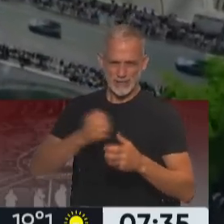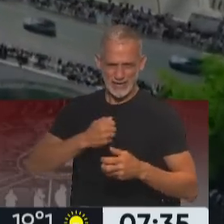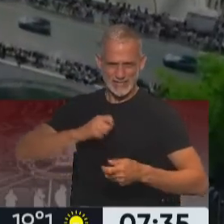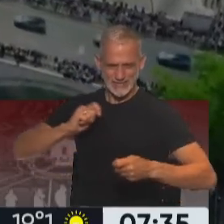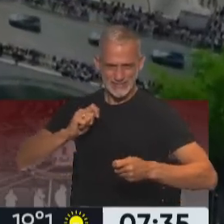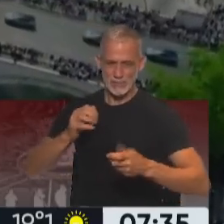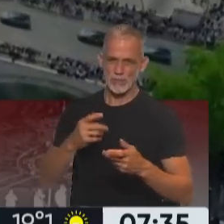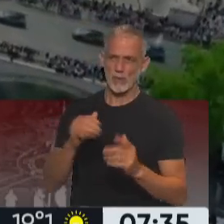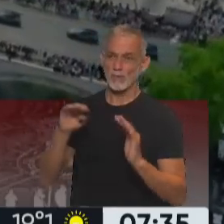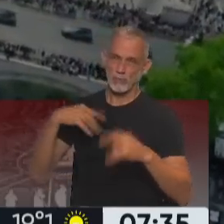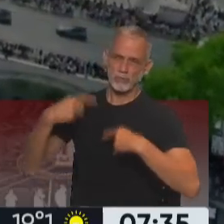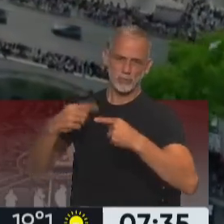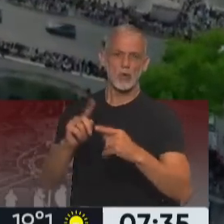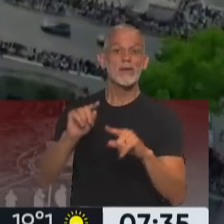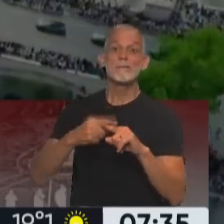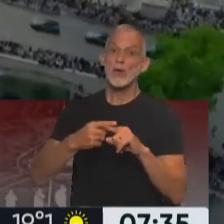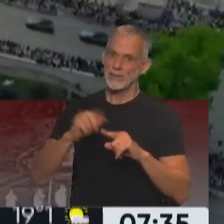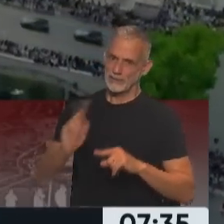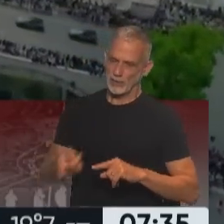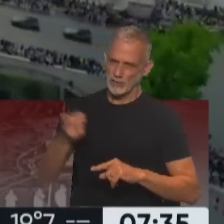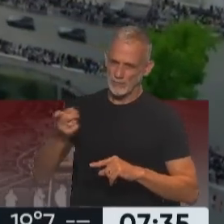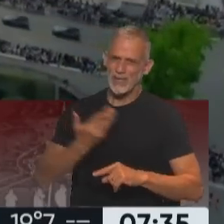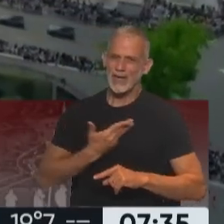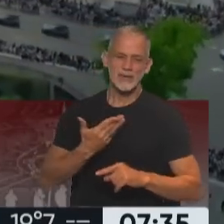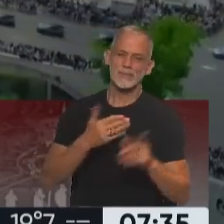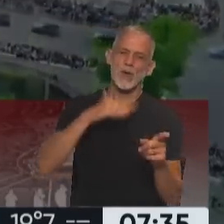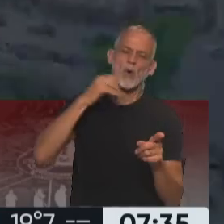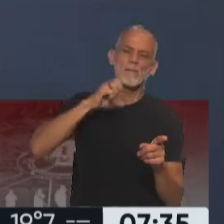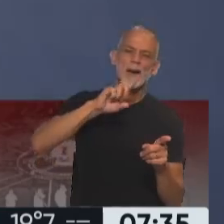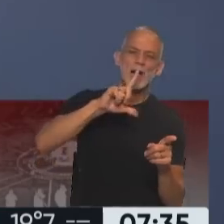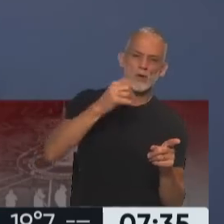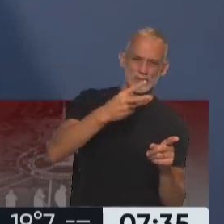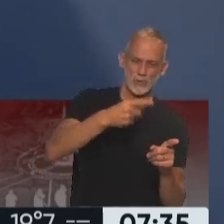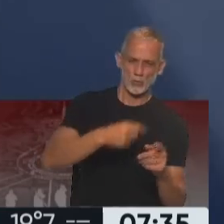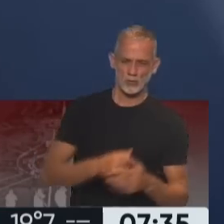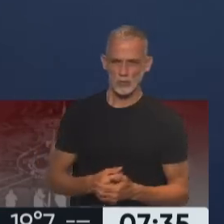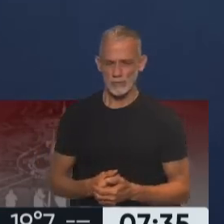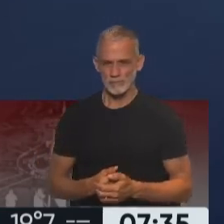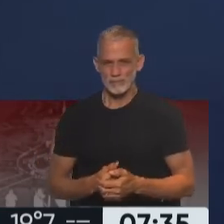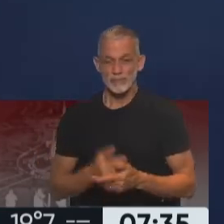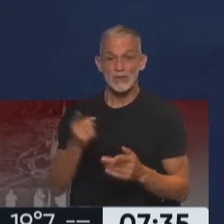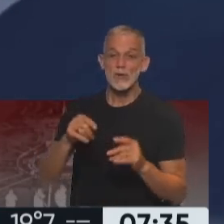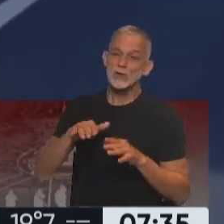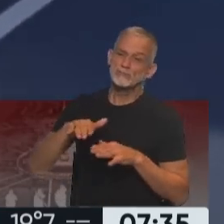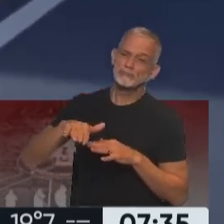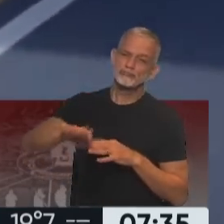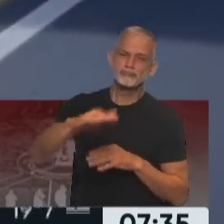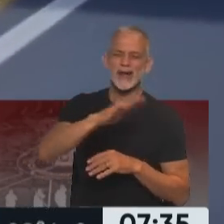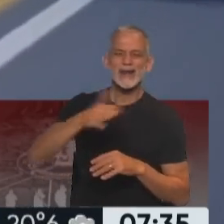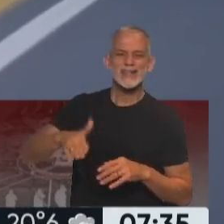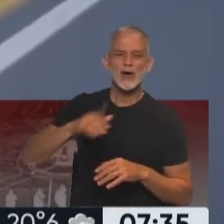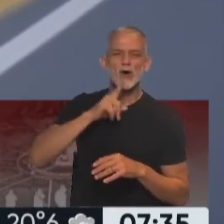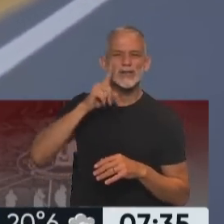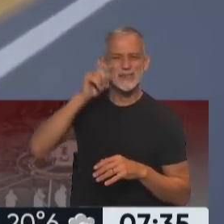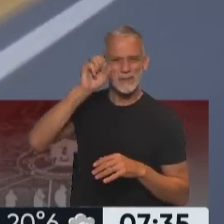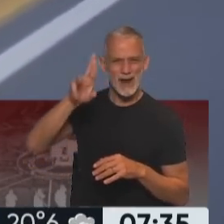cambios abismales que a nivel político hizo Juan Pablo II. El cruce por el río Tevere, ¿el Castelo de Sant'Angelo